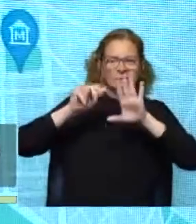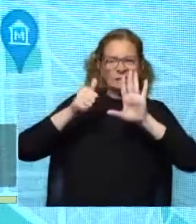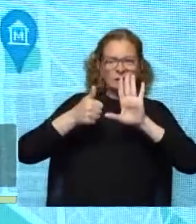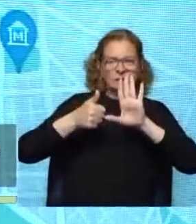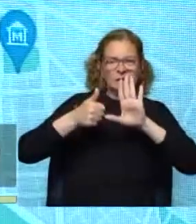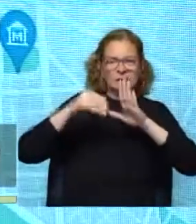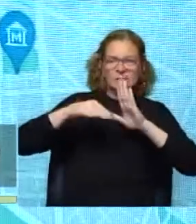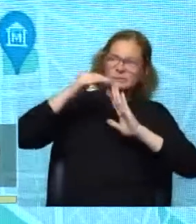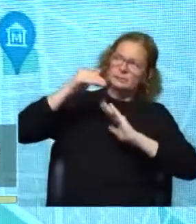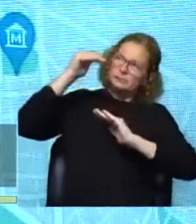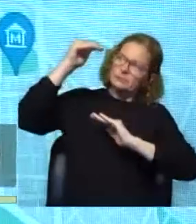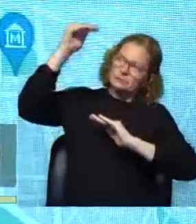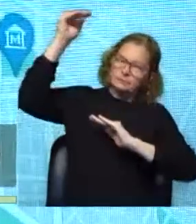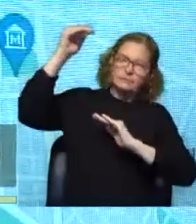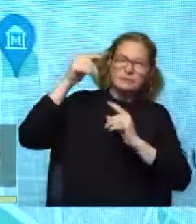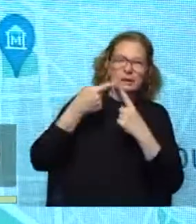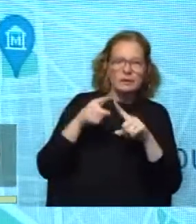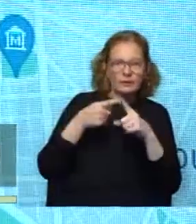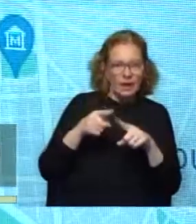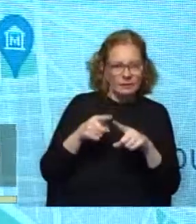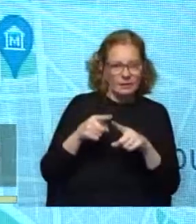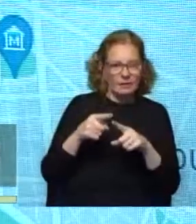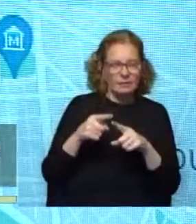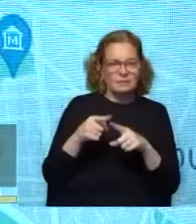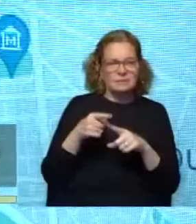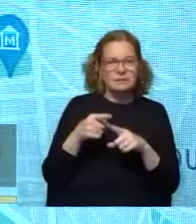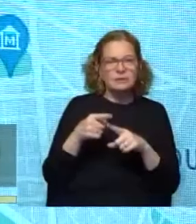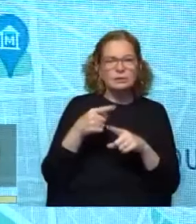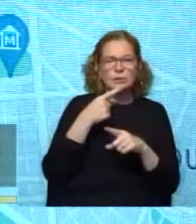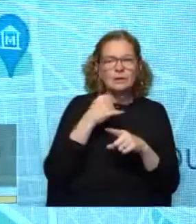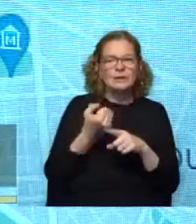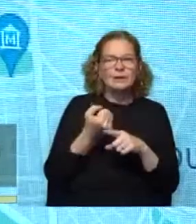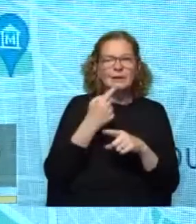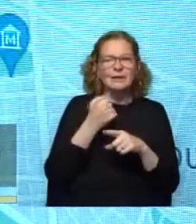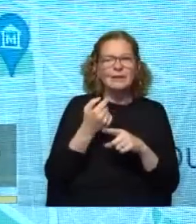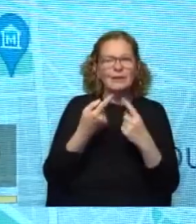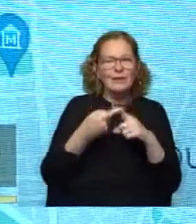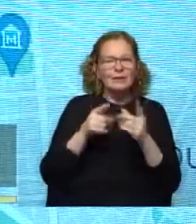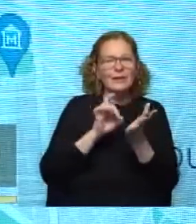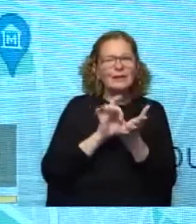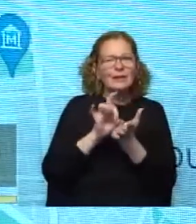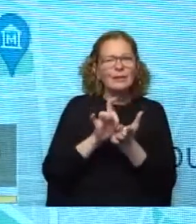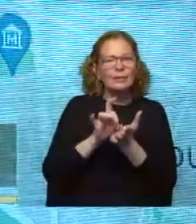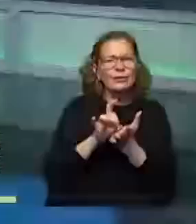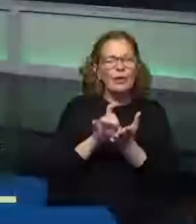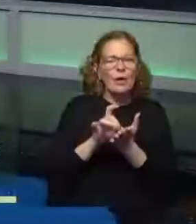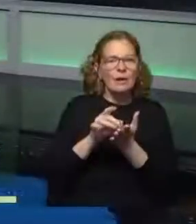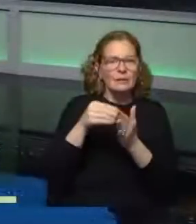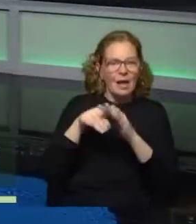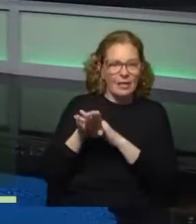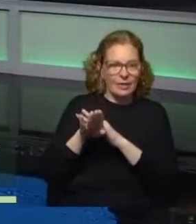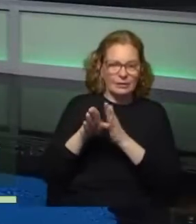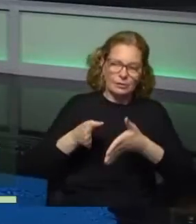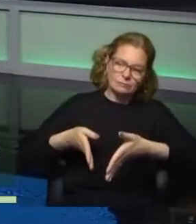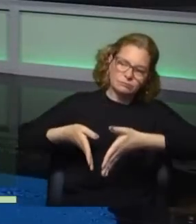de apartamentos y diferentes amenitis Estos son bueno diferentes servicios que están al interior de